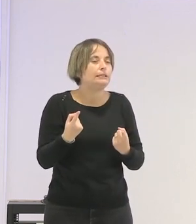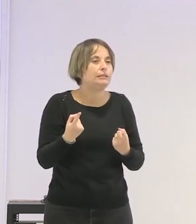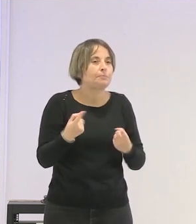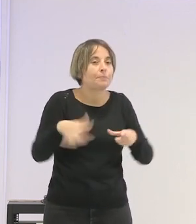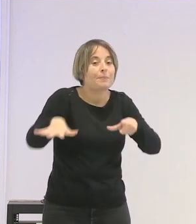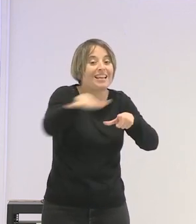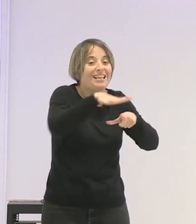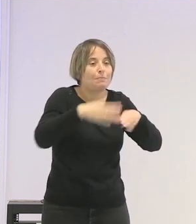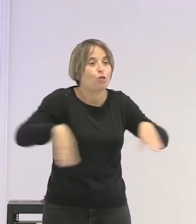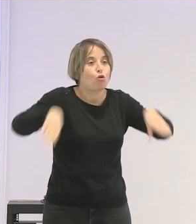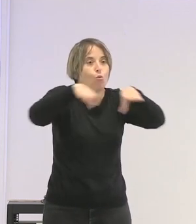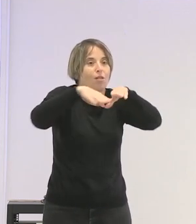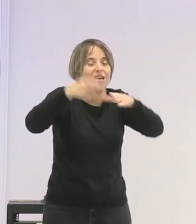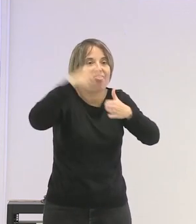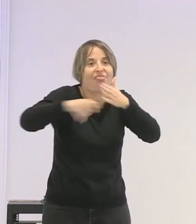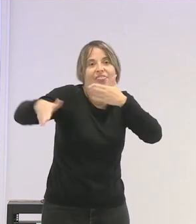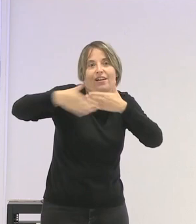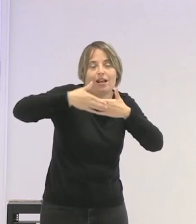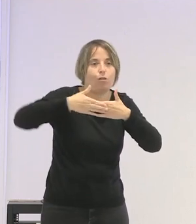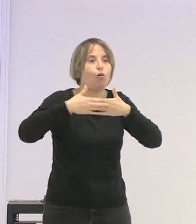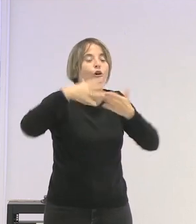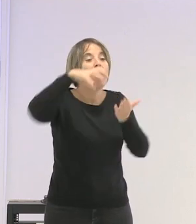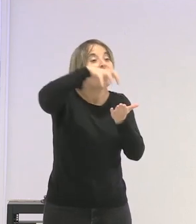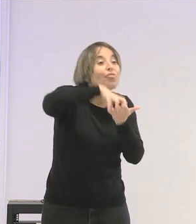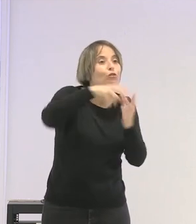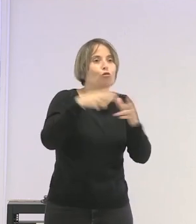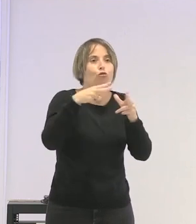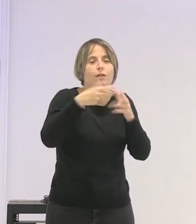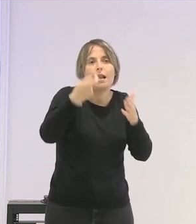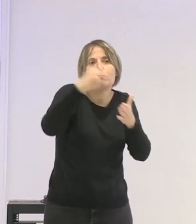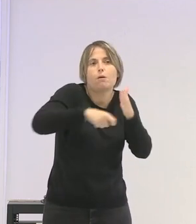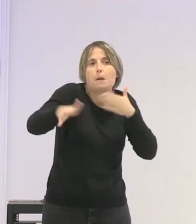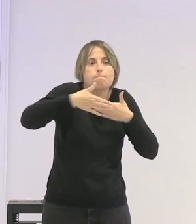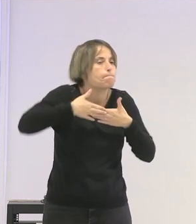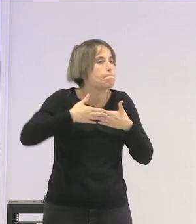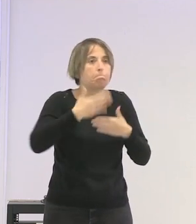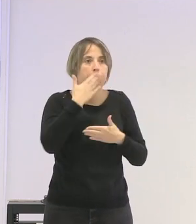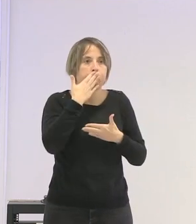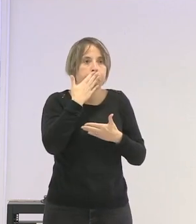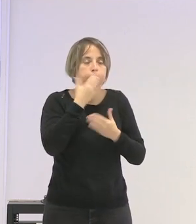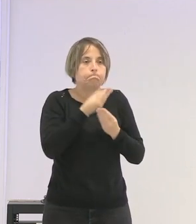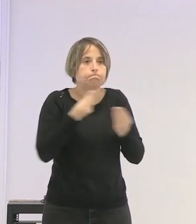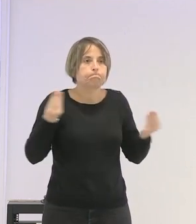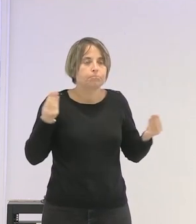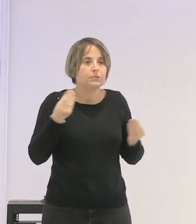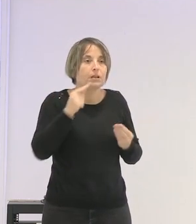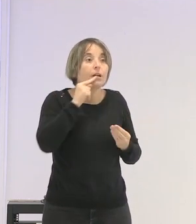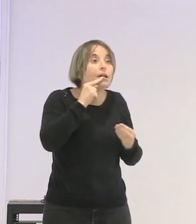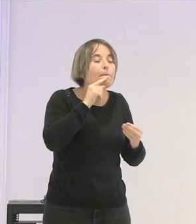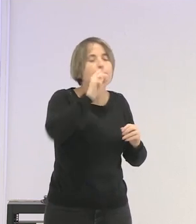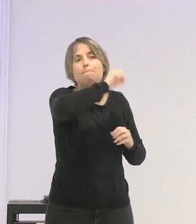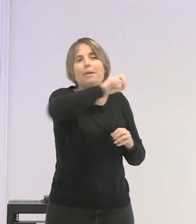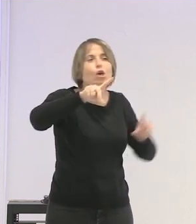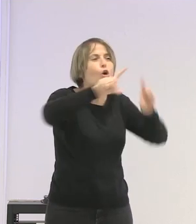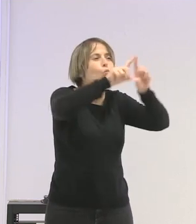espacios de igualdad, se están desalojando centros sociales, y nada produce una reacción igual que aquel mural que